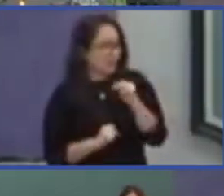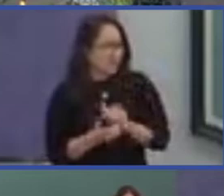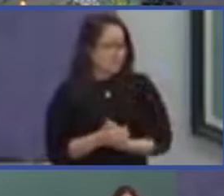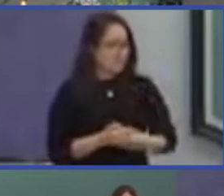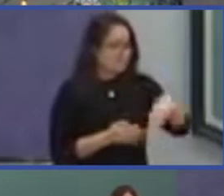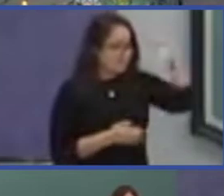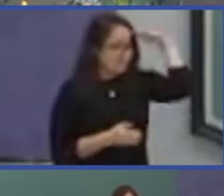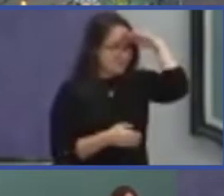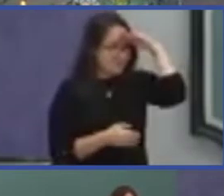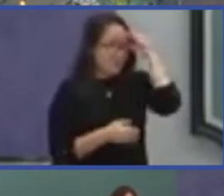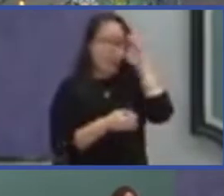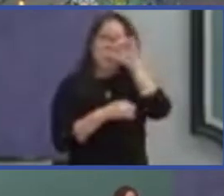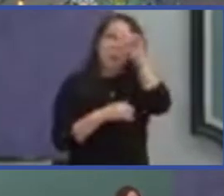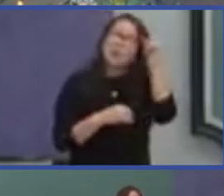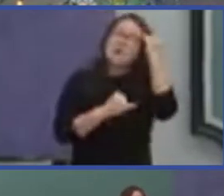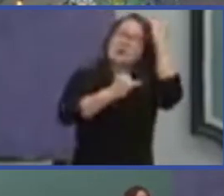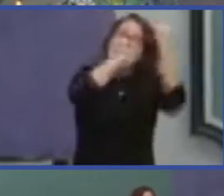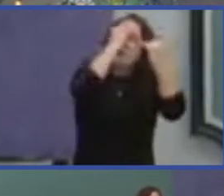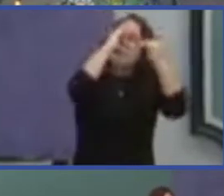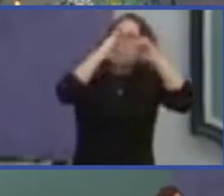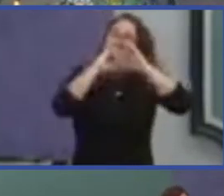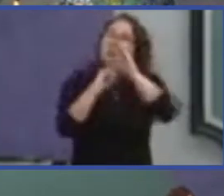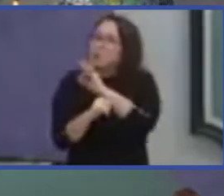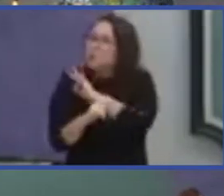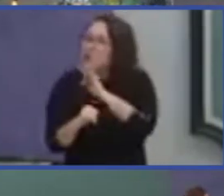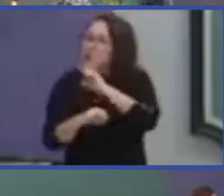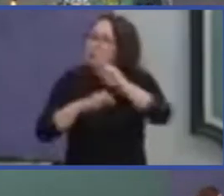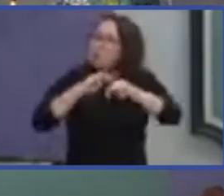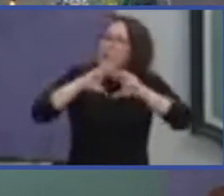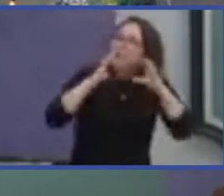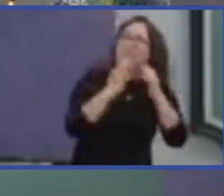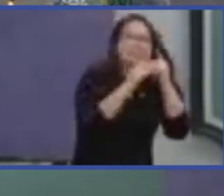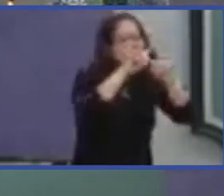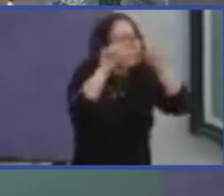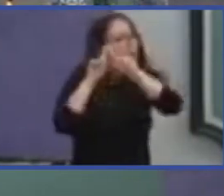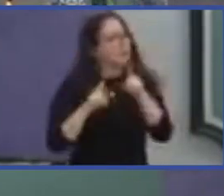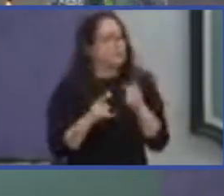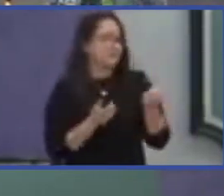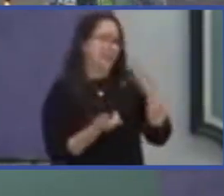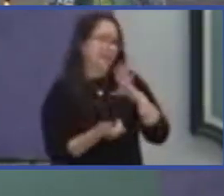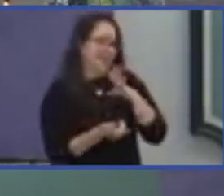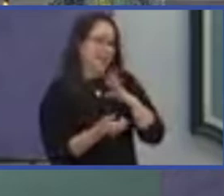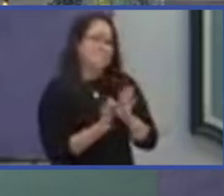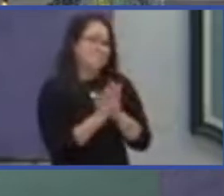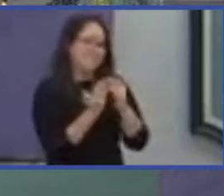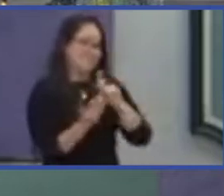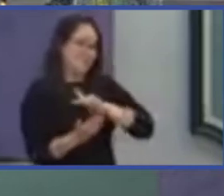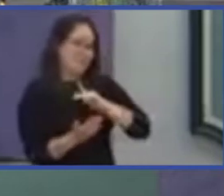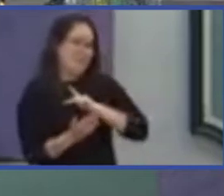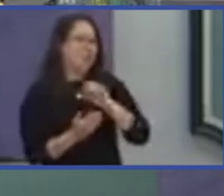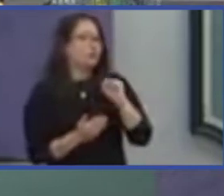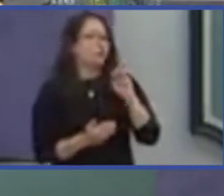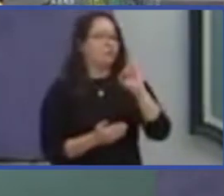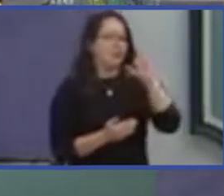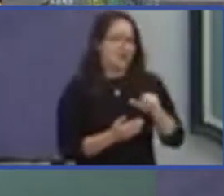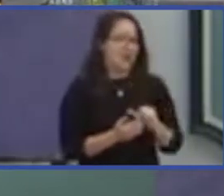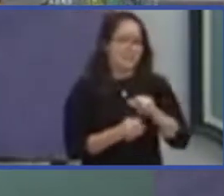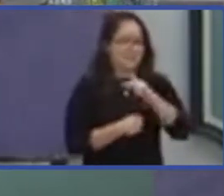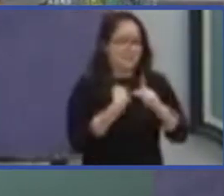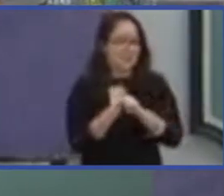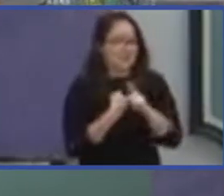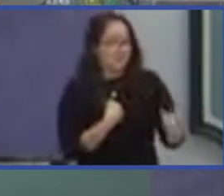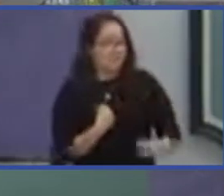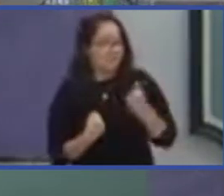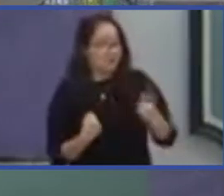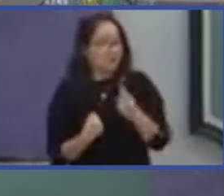mundos posibles y el libro de Sofía en el país del infinito yo lo quise escribir para contarle esto a nuestros